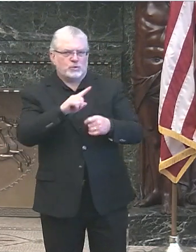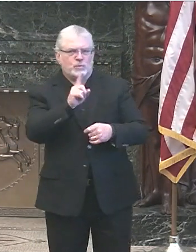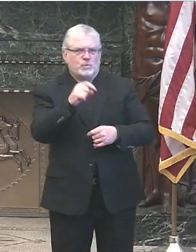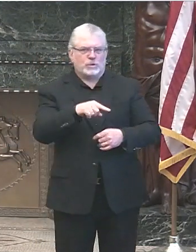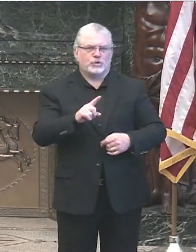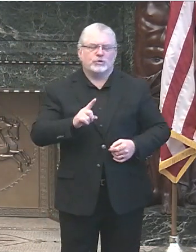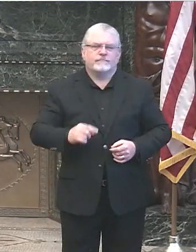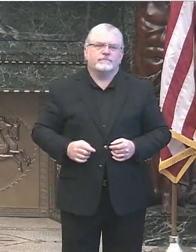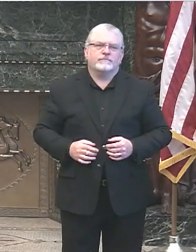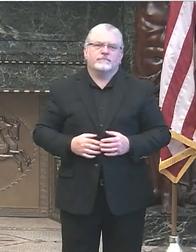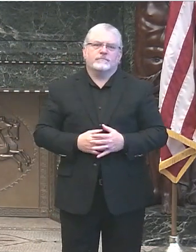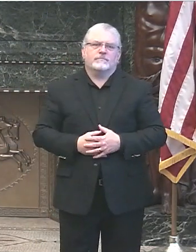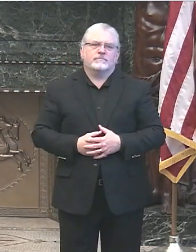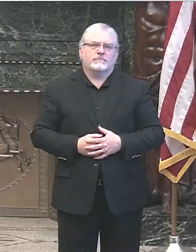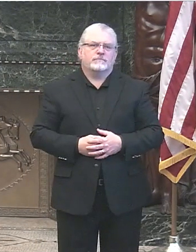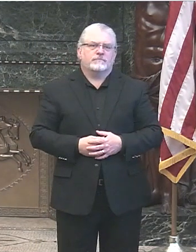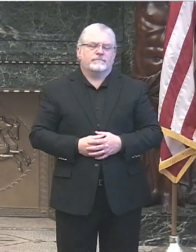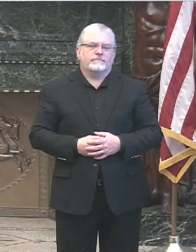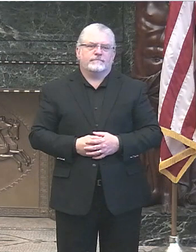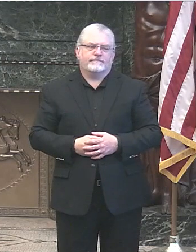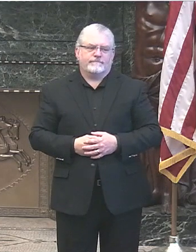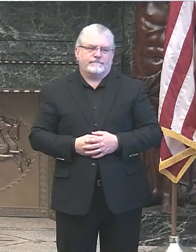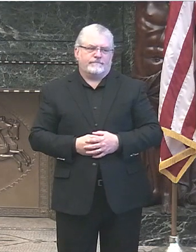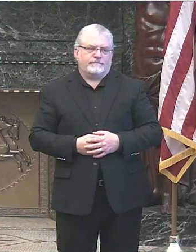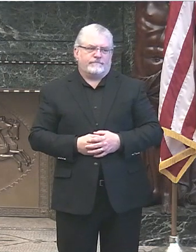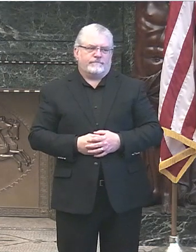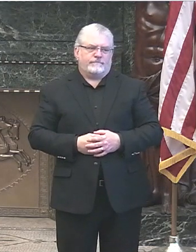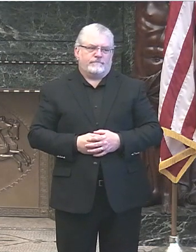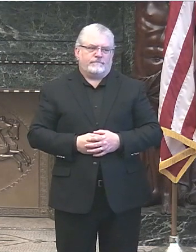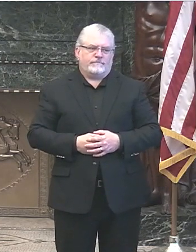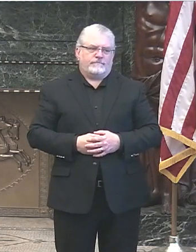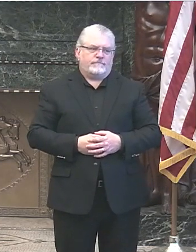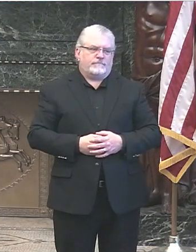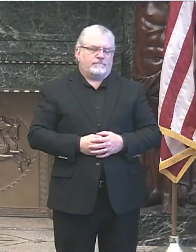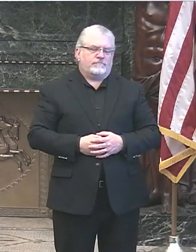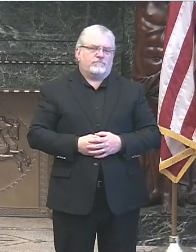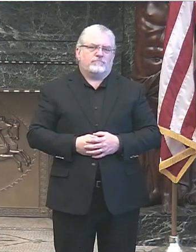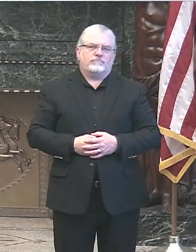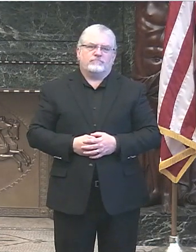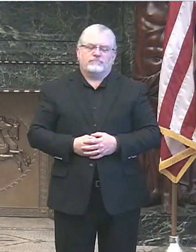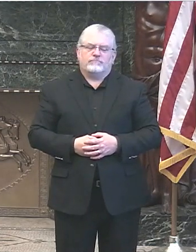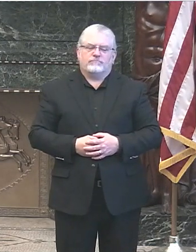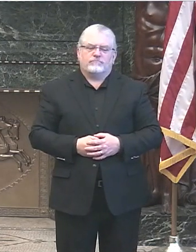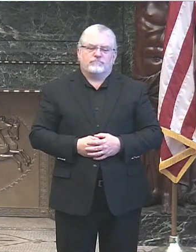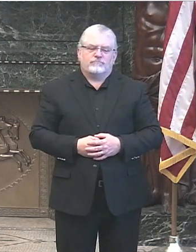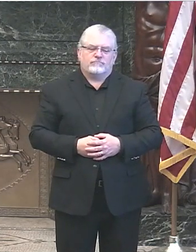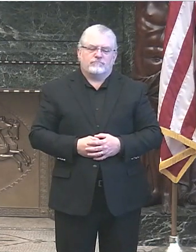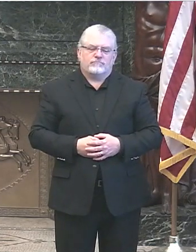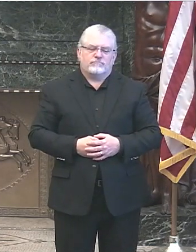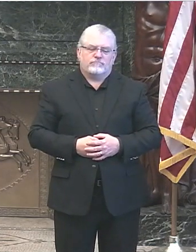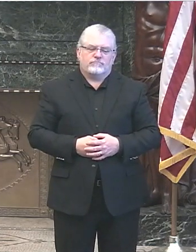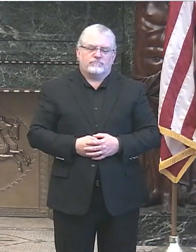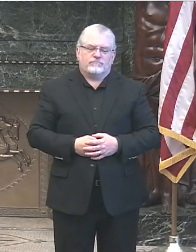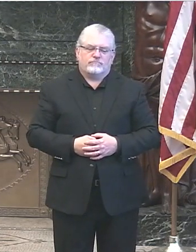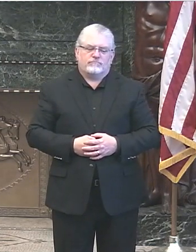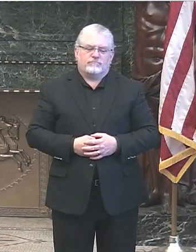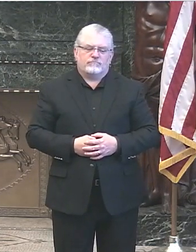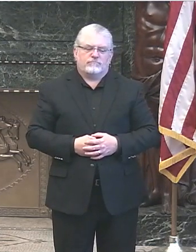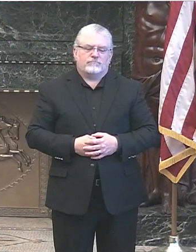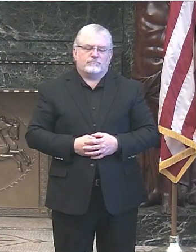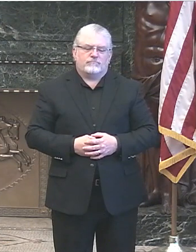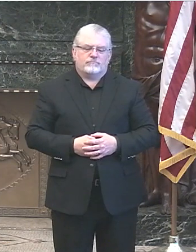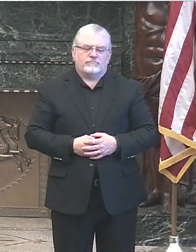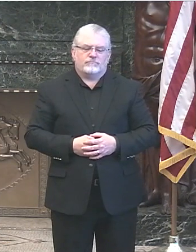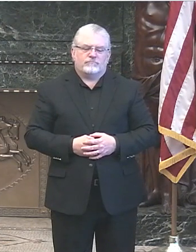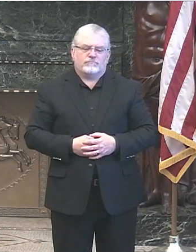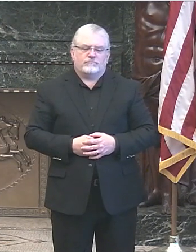cuanto a raza y etnicidad es limitada. Y ustedes podrán ver que no se ha indicado que sean hispanos o que sean latinos